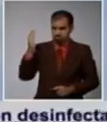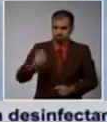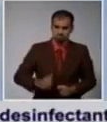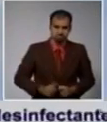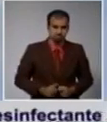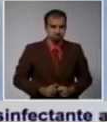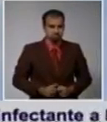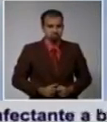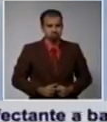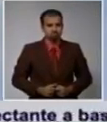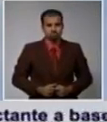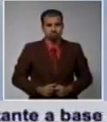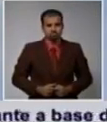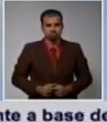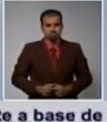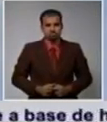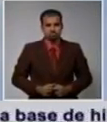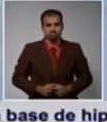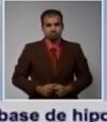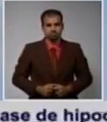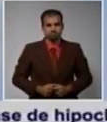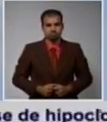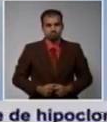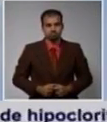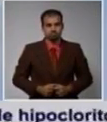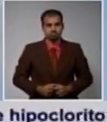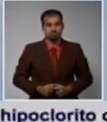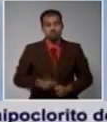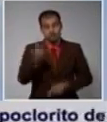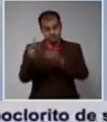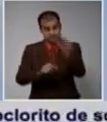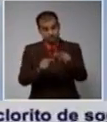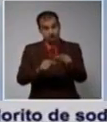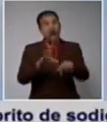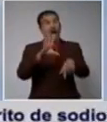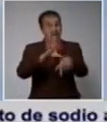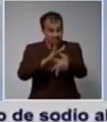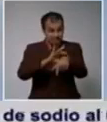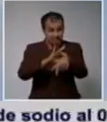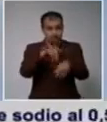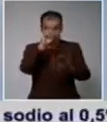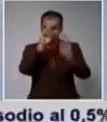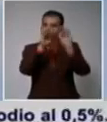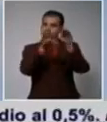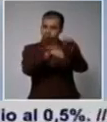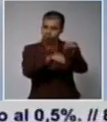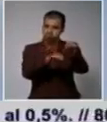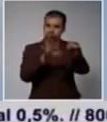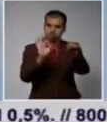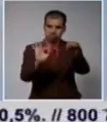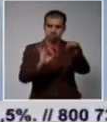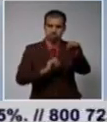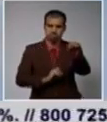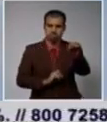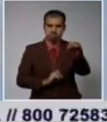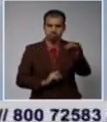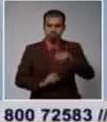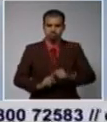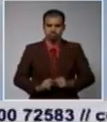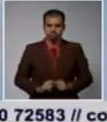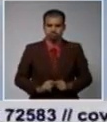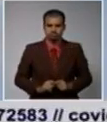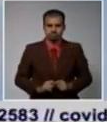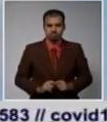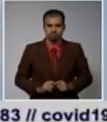3.575. Estas son las personas ya confirmadas con COVID que se mantienen positivas al PCR y que se